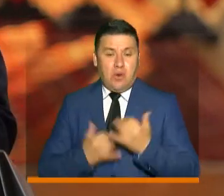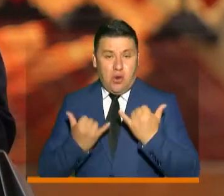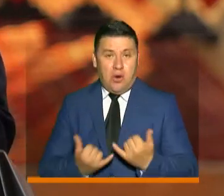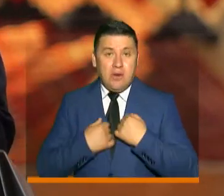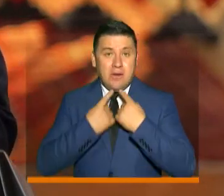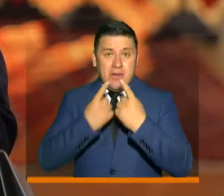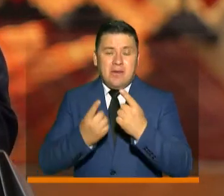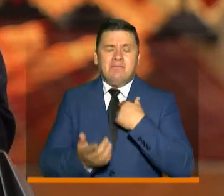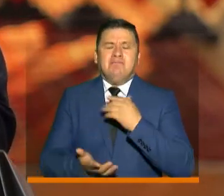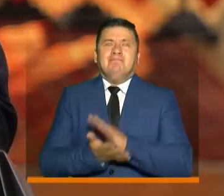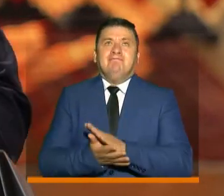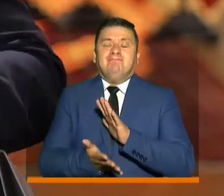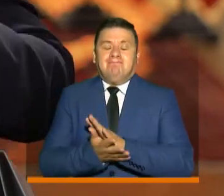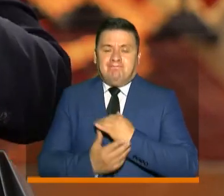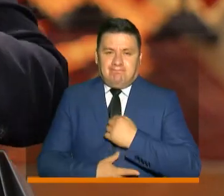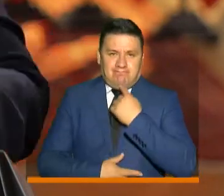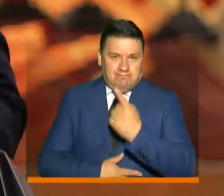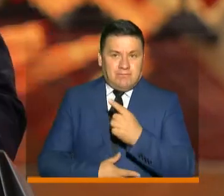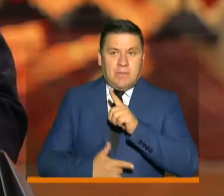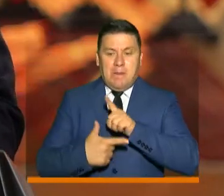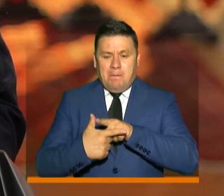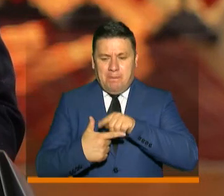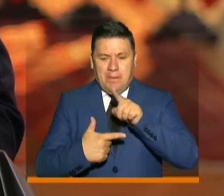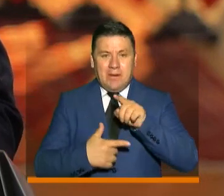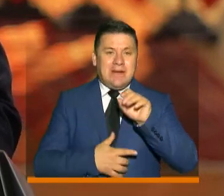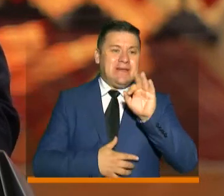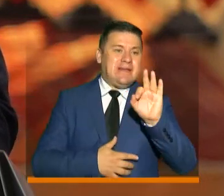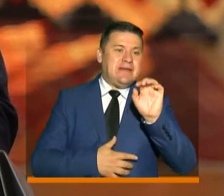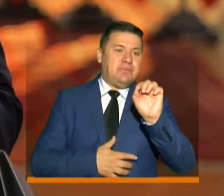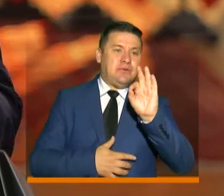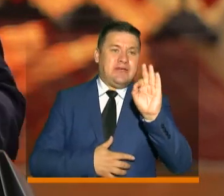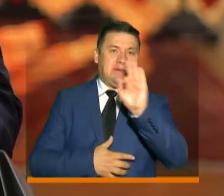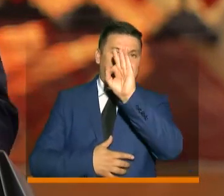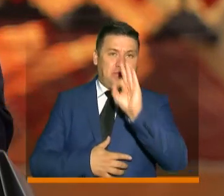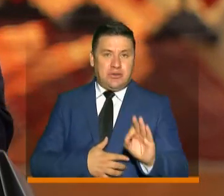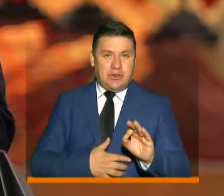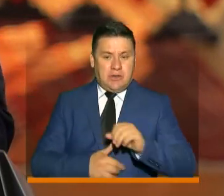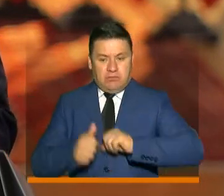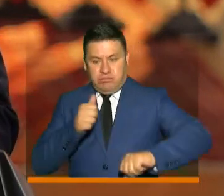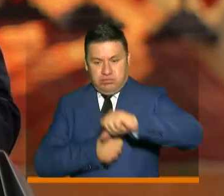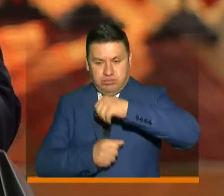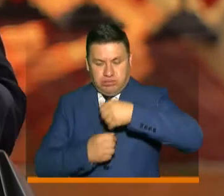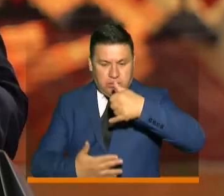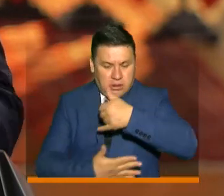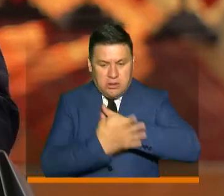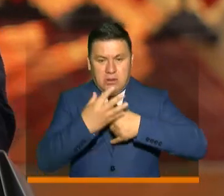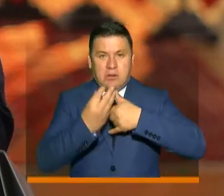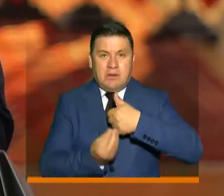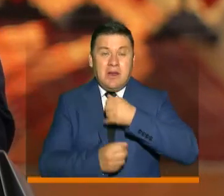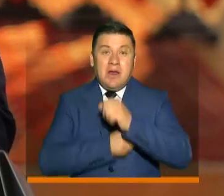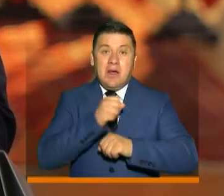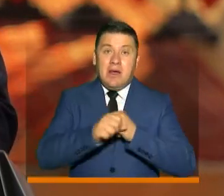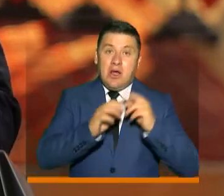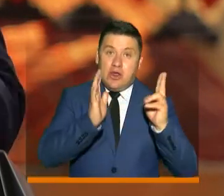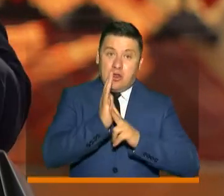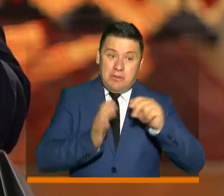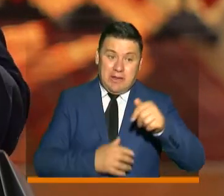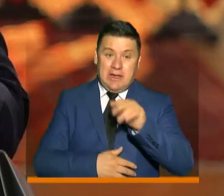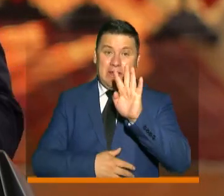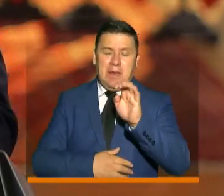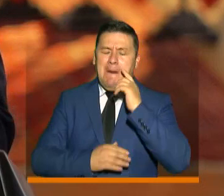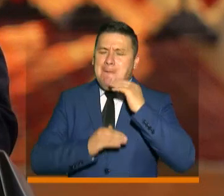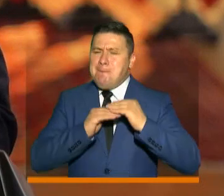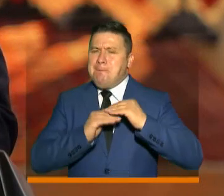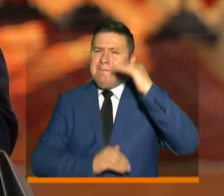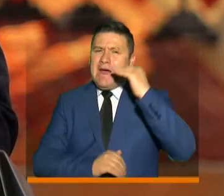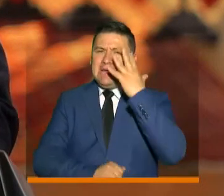decir con tranquilidad que el crecimiento del 3.3 por ciento de nuestro producto interno bruto en el año 2019 el